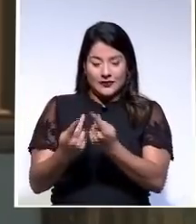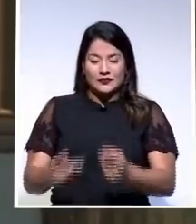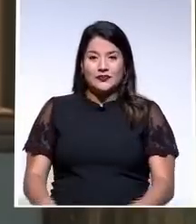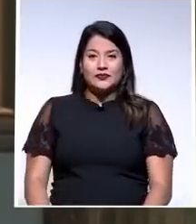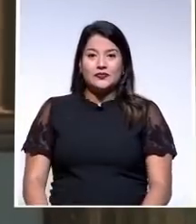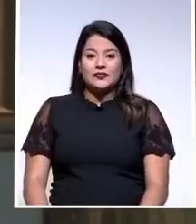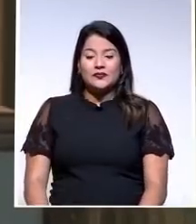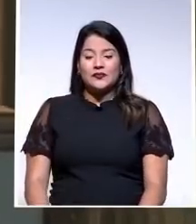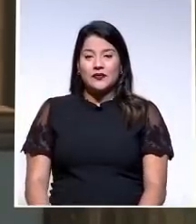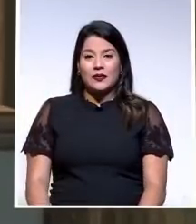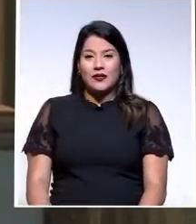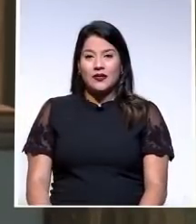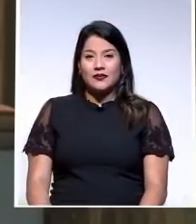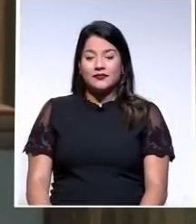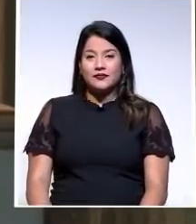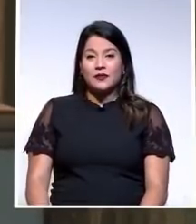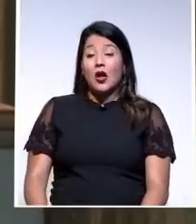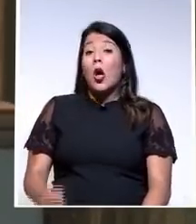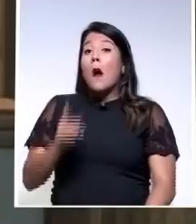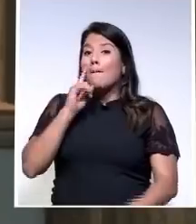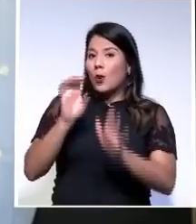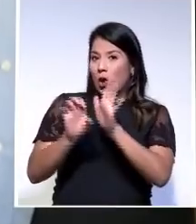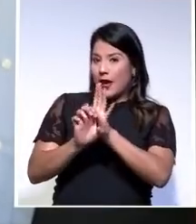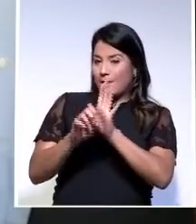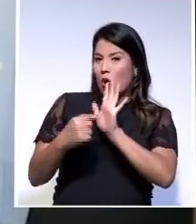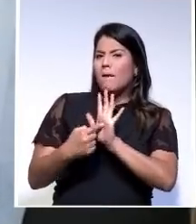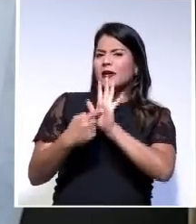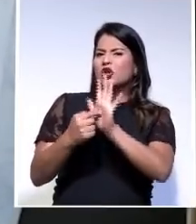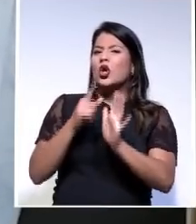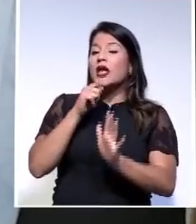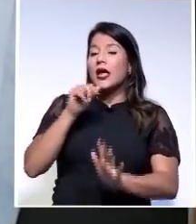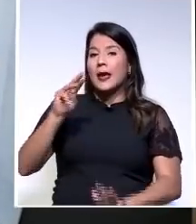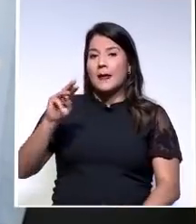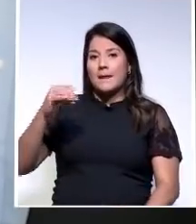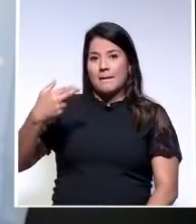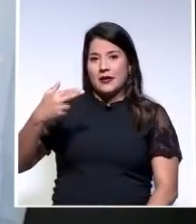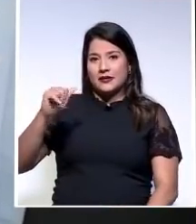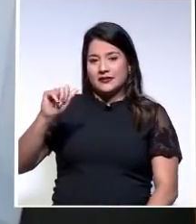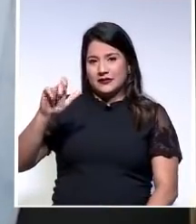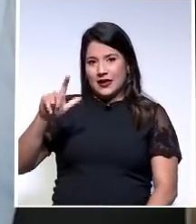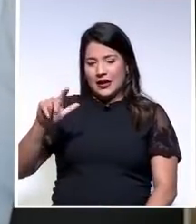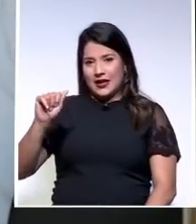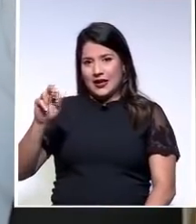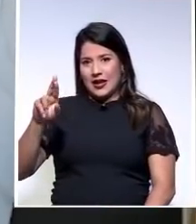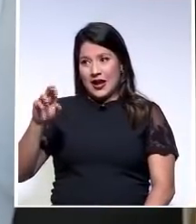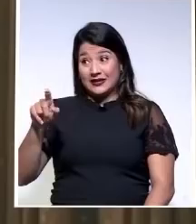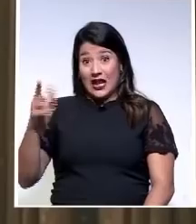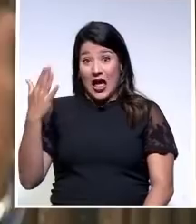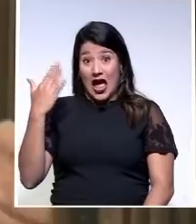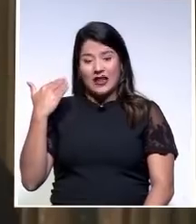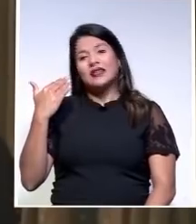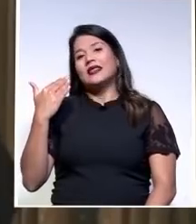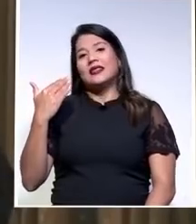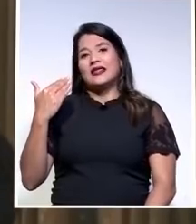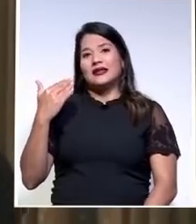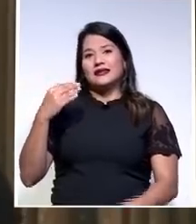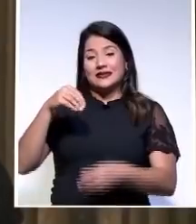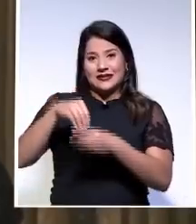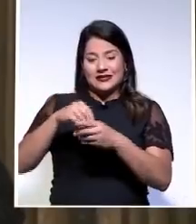partido político. Uno de estos, por ejemplo, fue Michael Arce, exlegislador del PLN, quien en